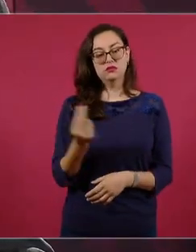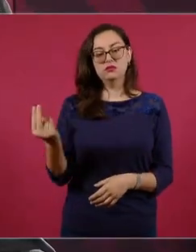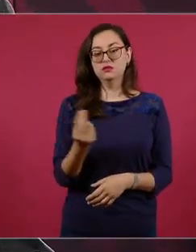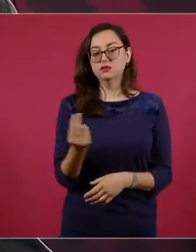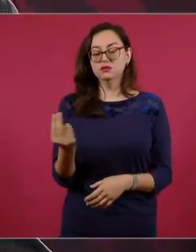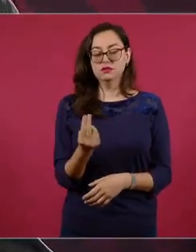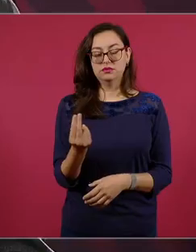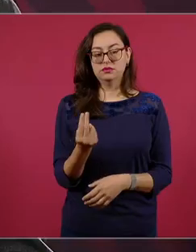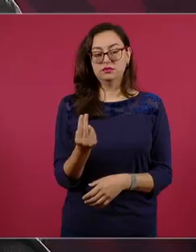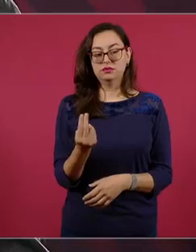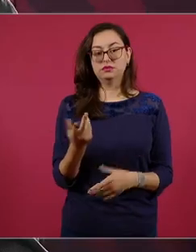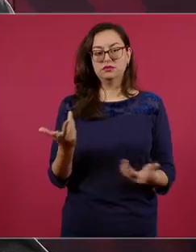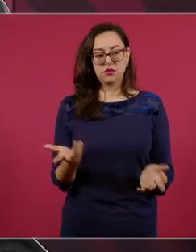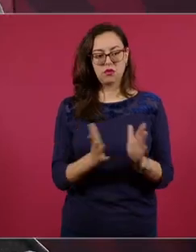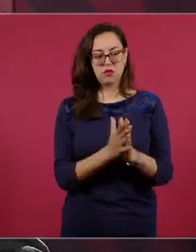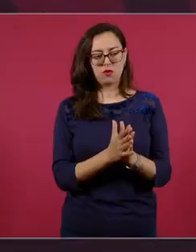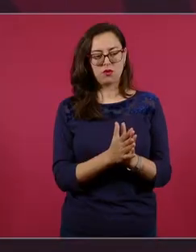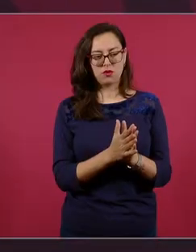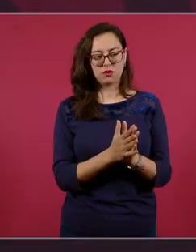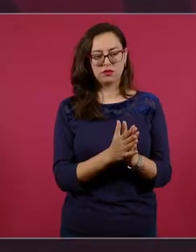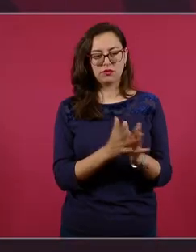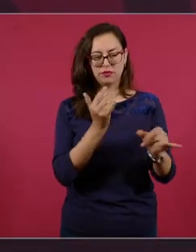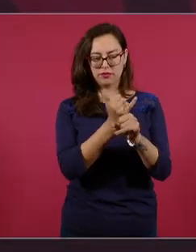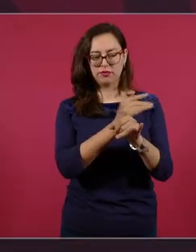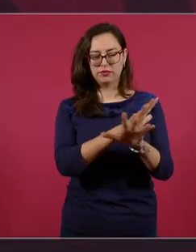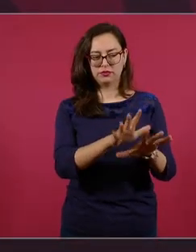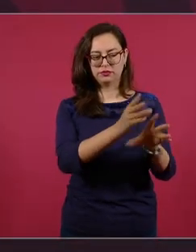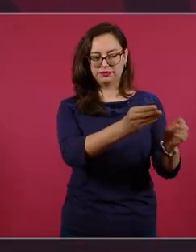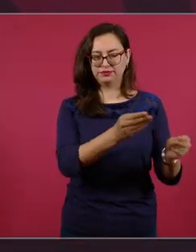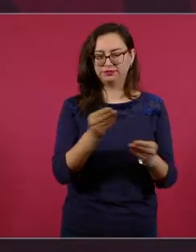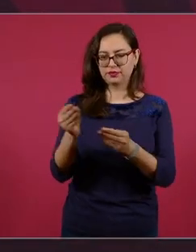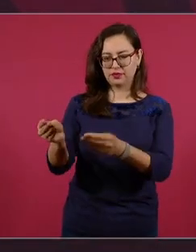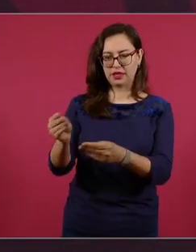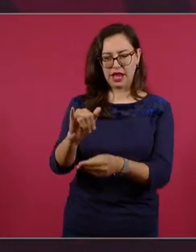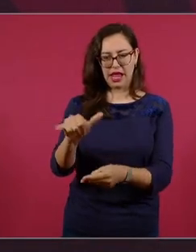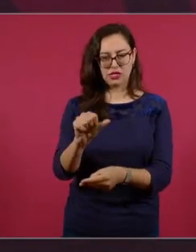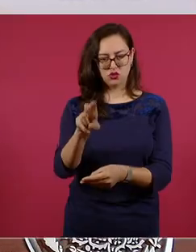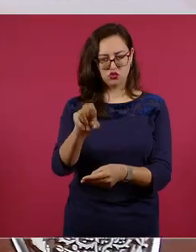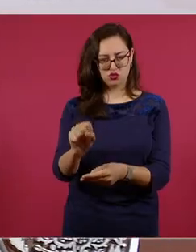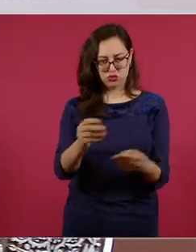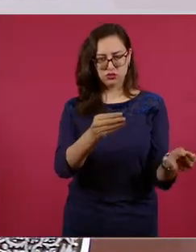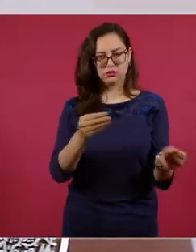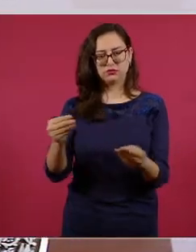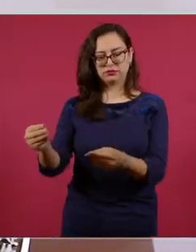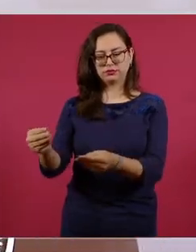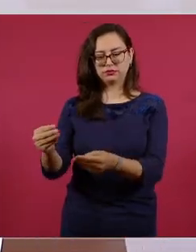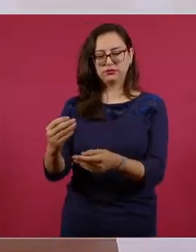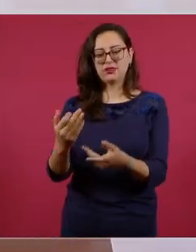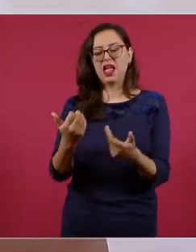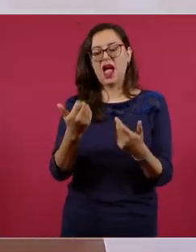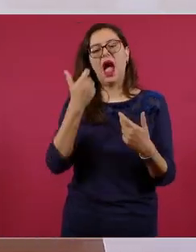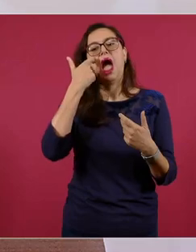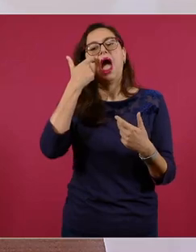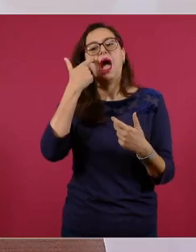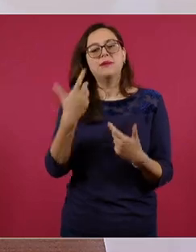nos dejes nada más con Jesús la información para ver quiénes